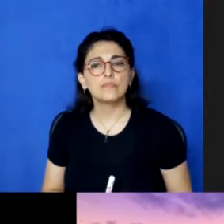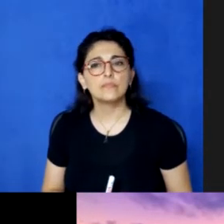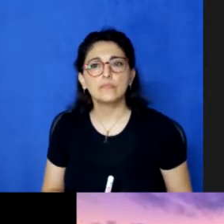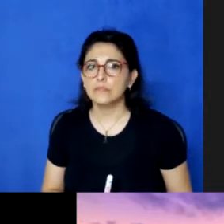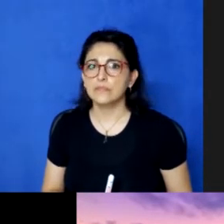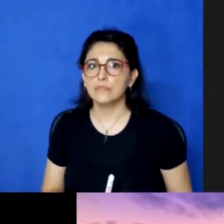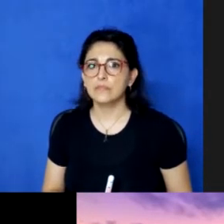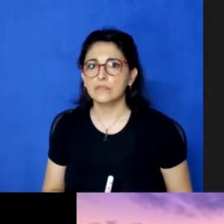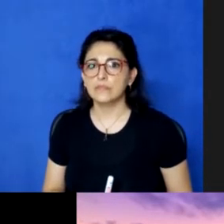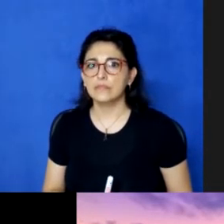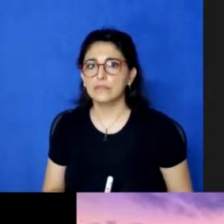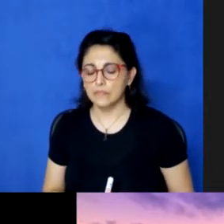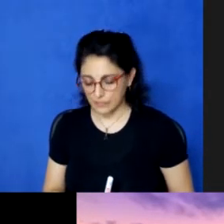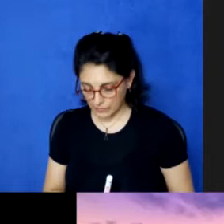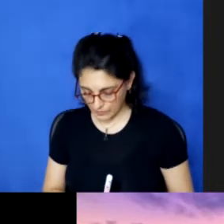El 31, el 1,